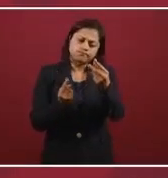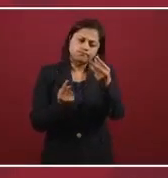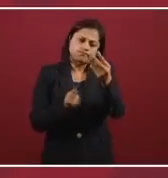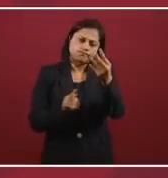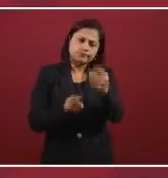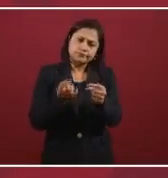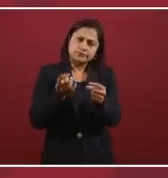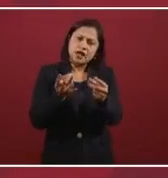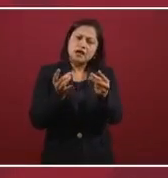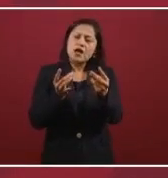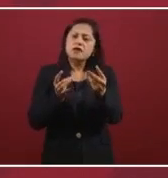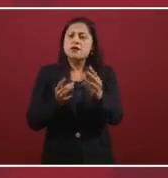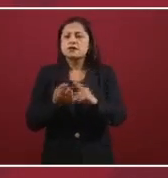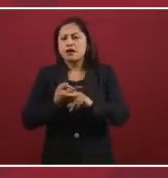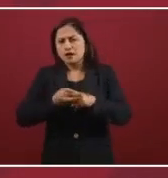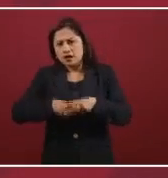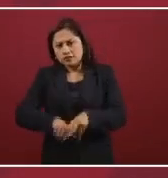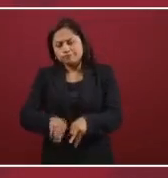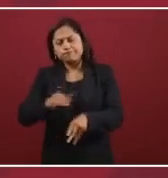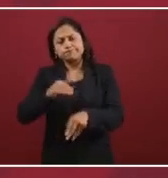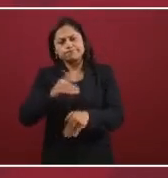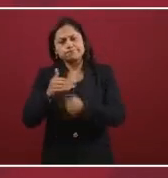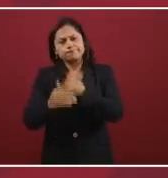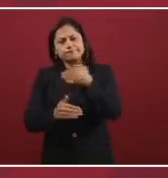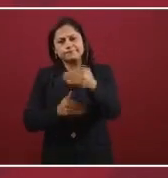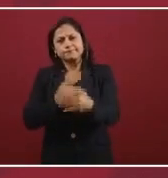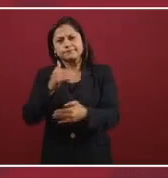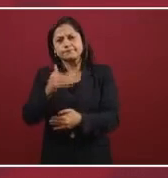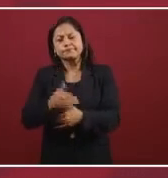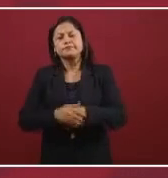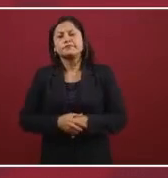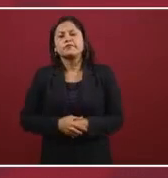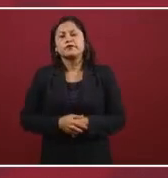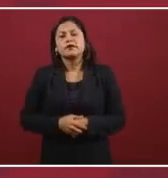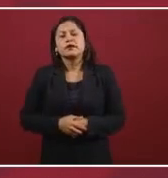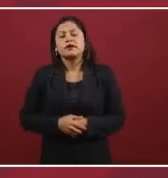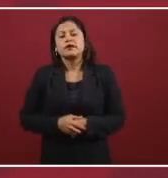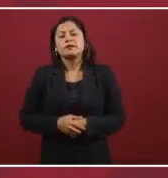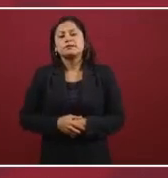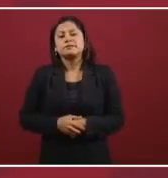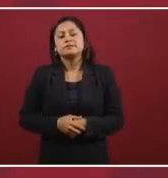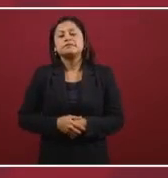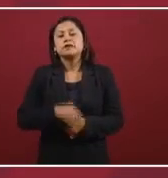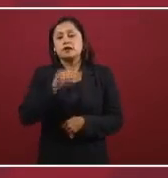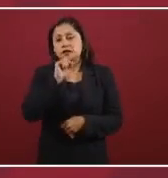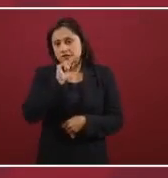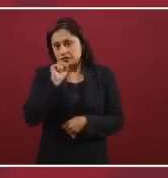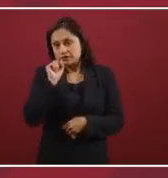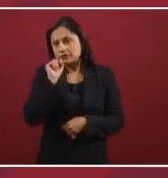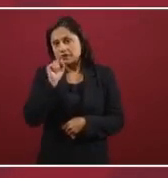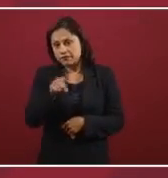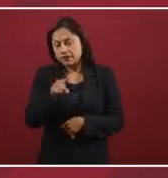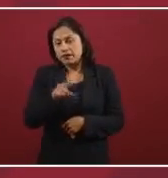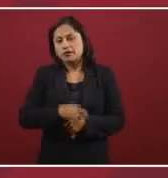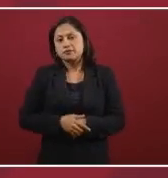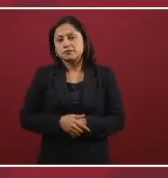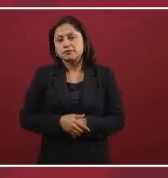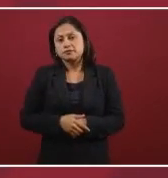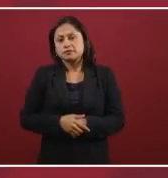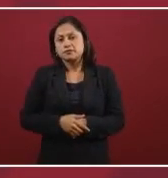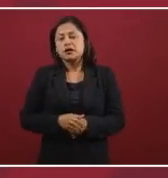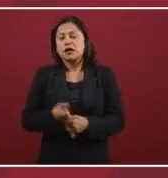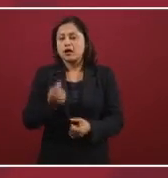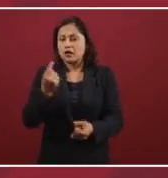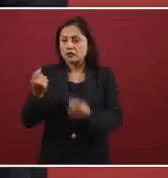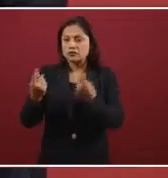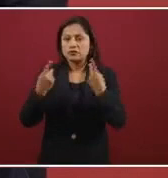ver lo de la amnistía, la reinserción de personas que están